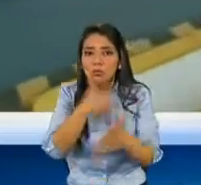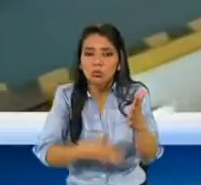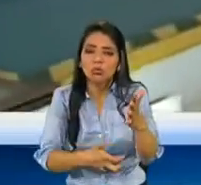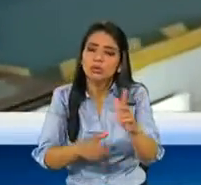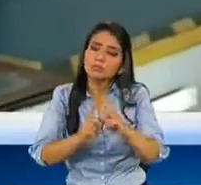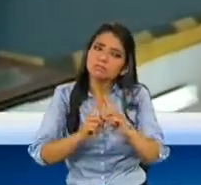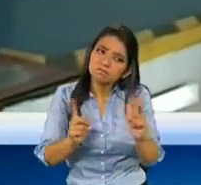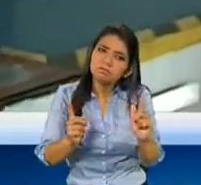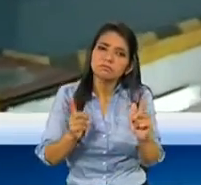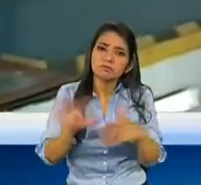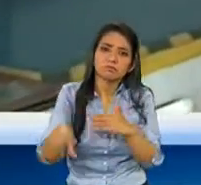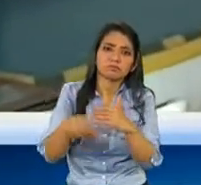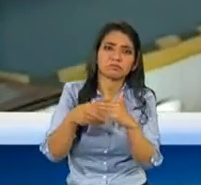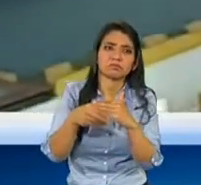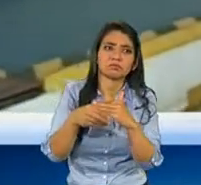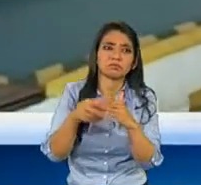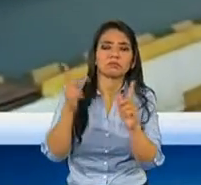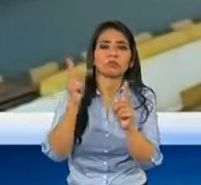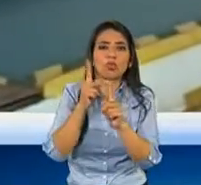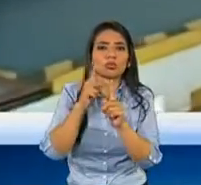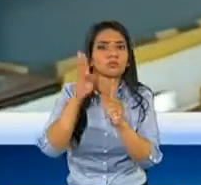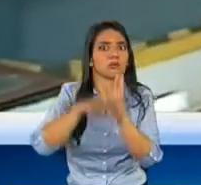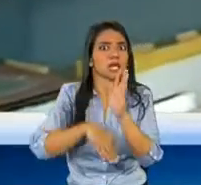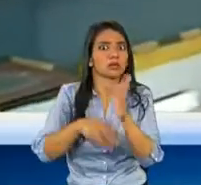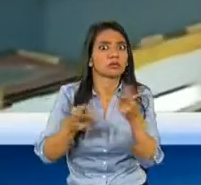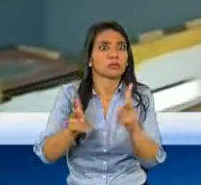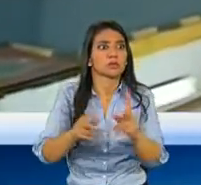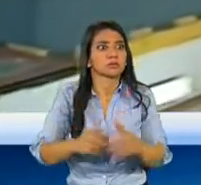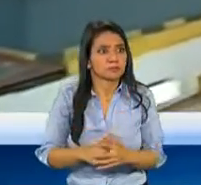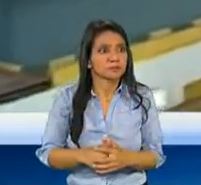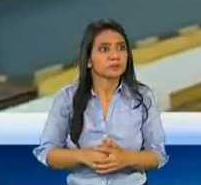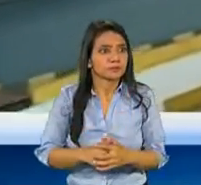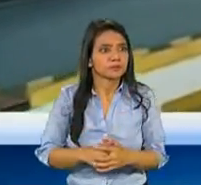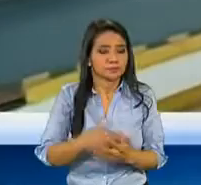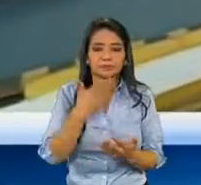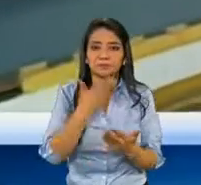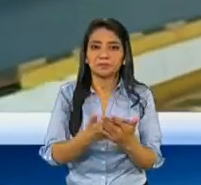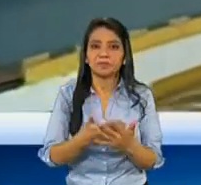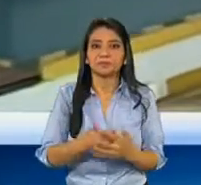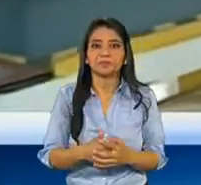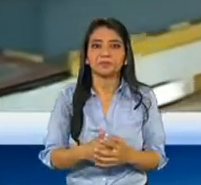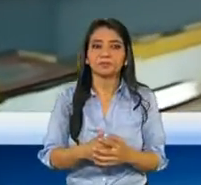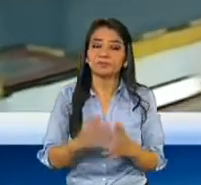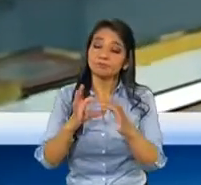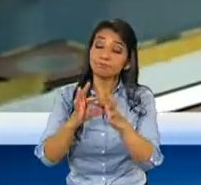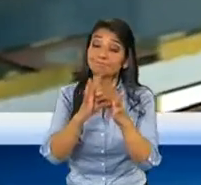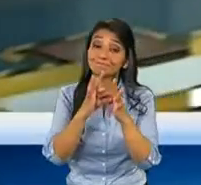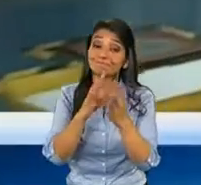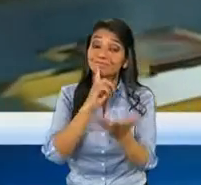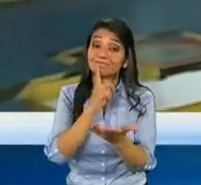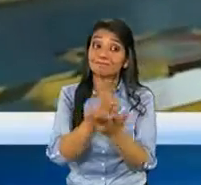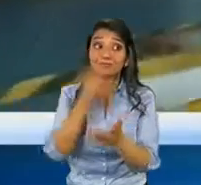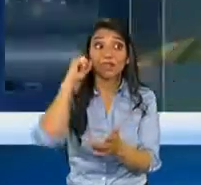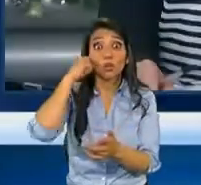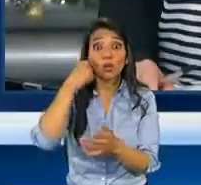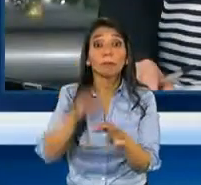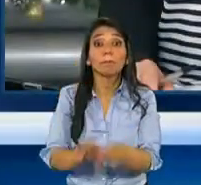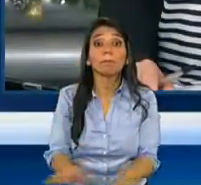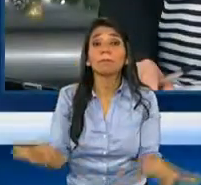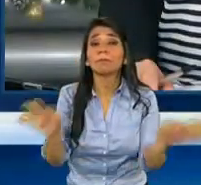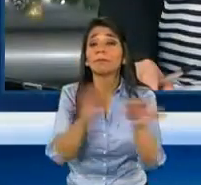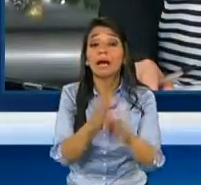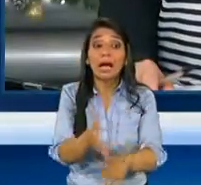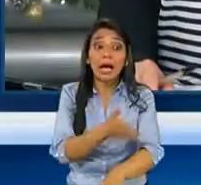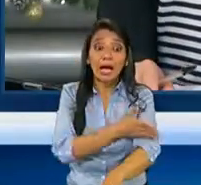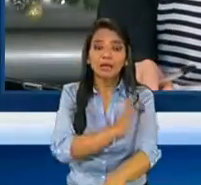que además incluye rebajar puntos no claro que sí muchísimas gracias bueno amerita recordarle a la ciudadanía la importancia de que puedan